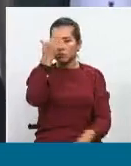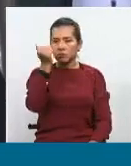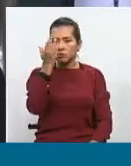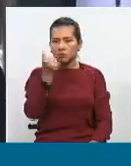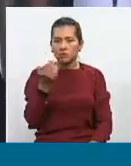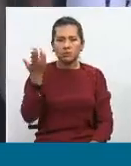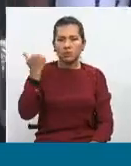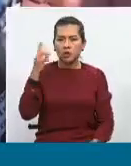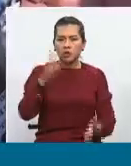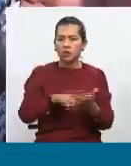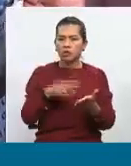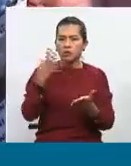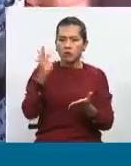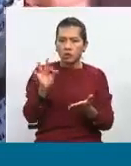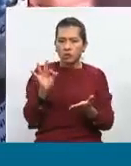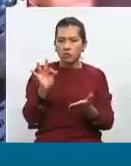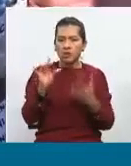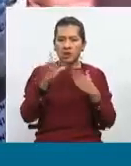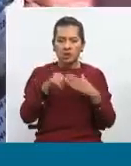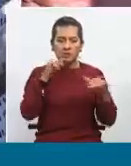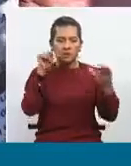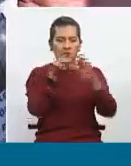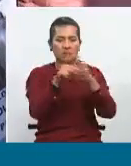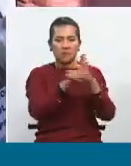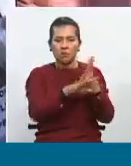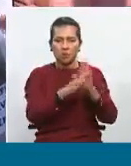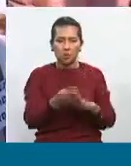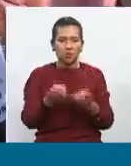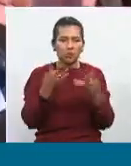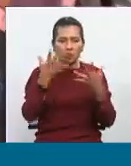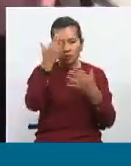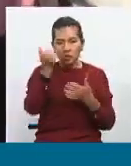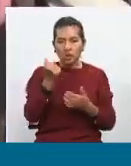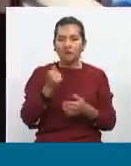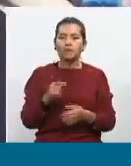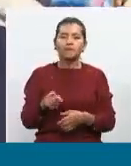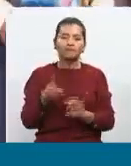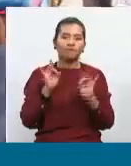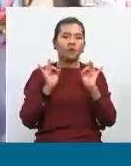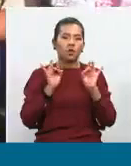el año 2019 y terminaron con las maracas Sacaba y Sencata